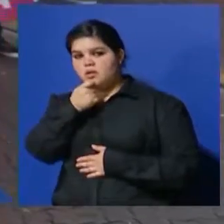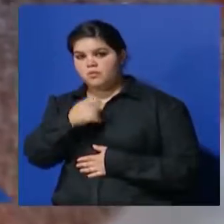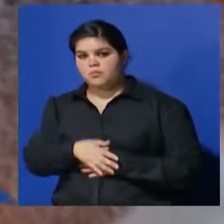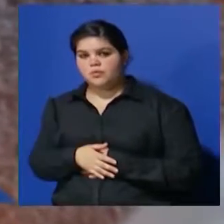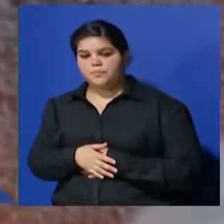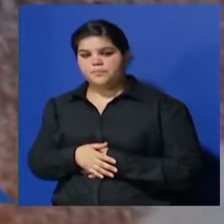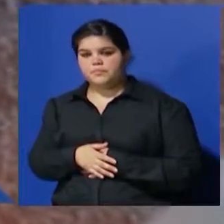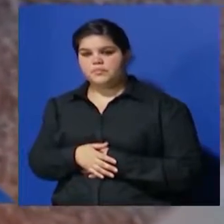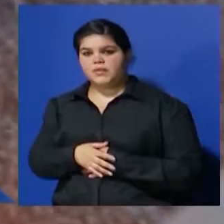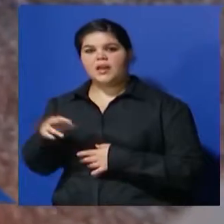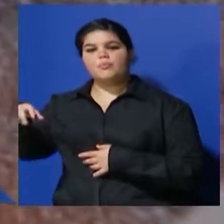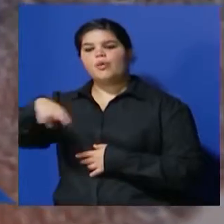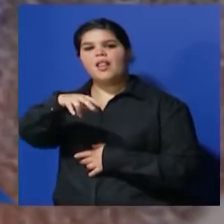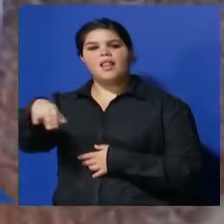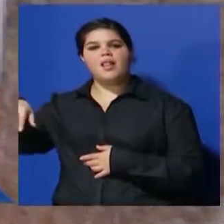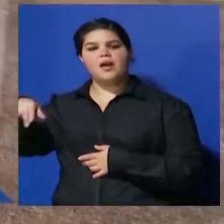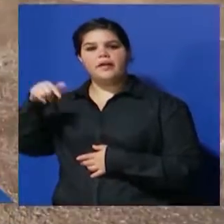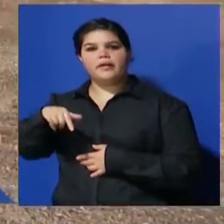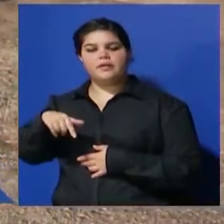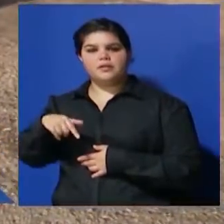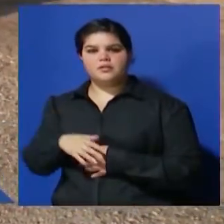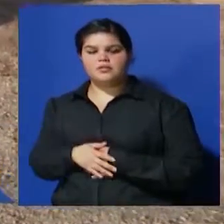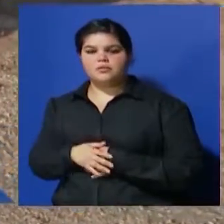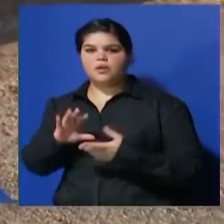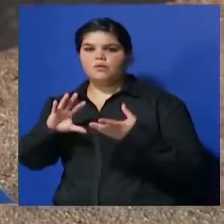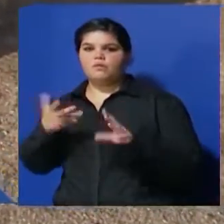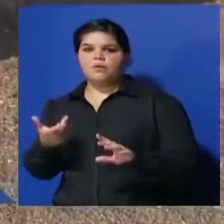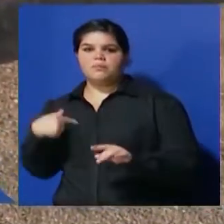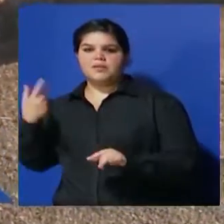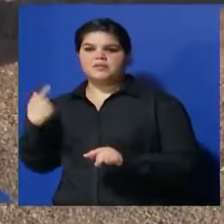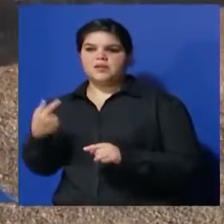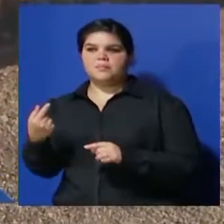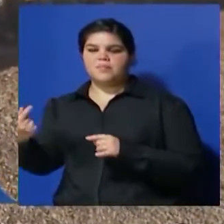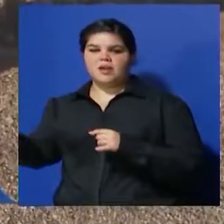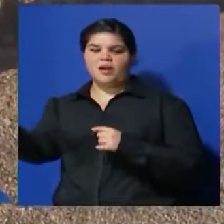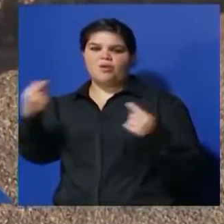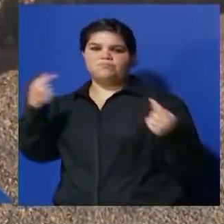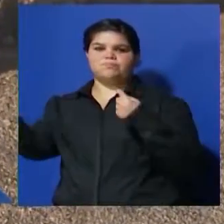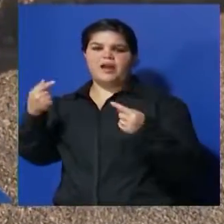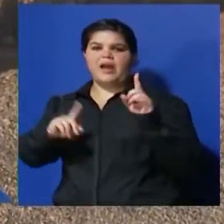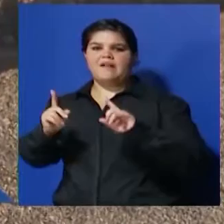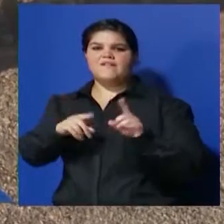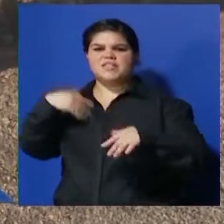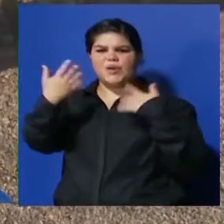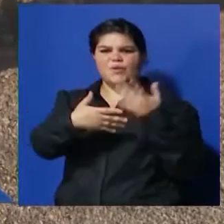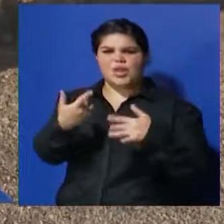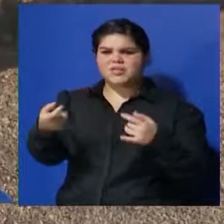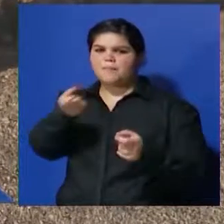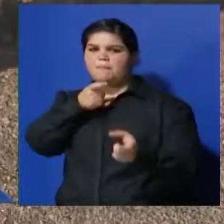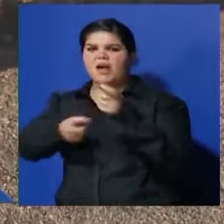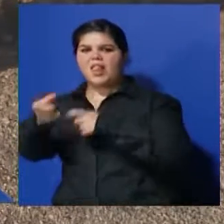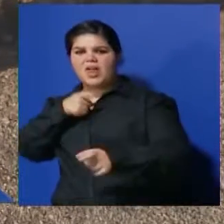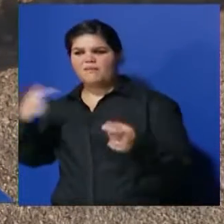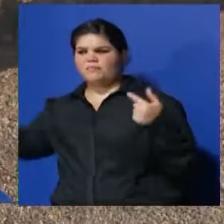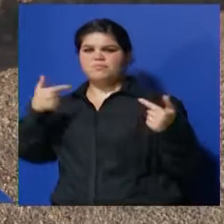pasearse por la calle y sentir un reguero de comentarios violentos o no, pero que igualmente nos violentan. Eso